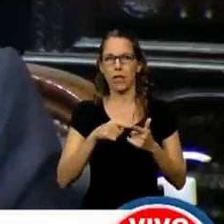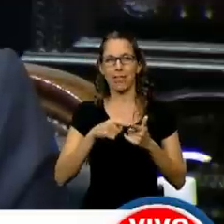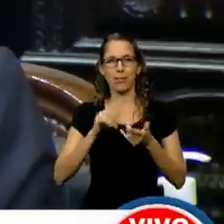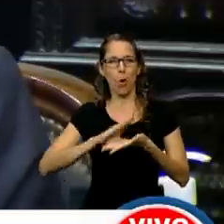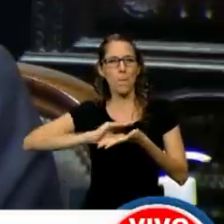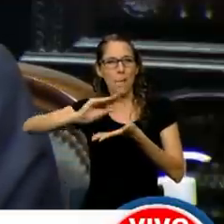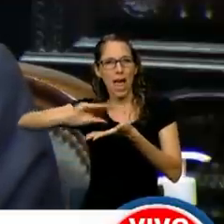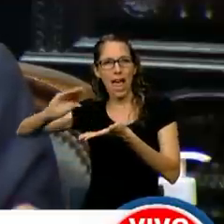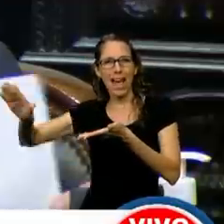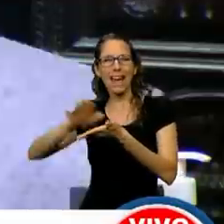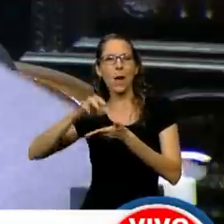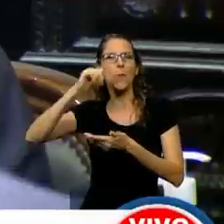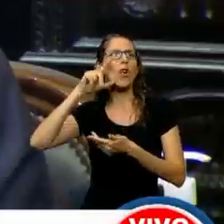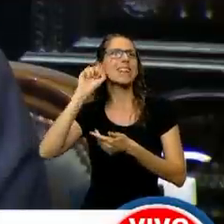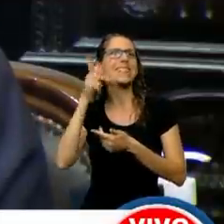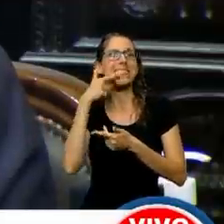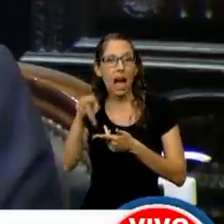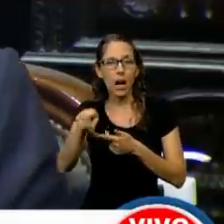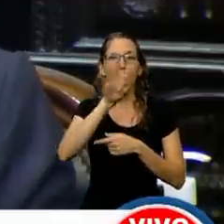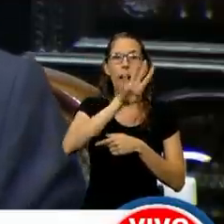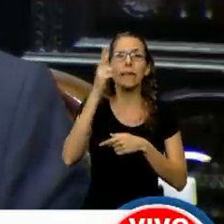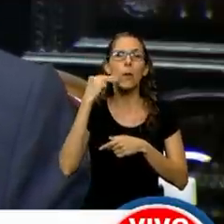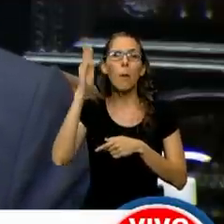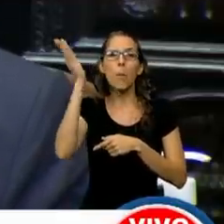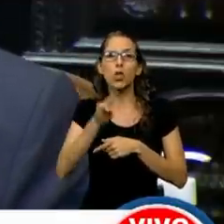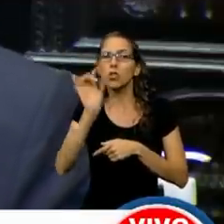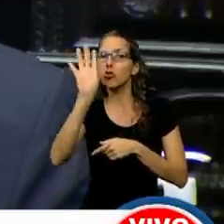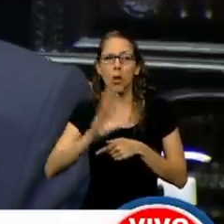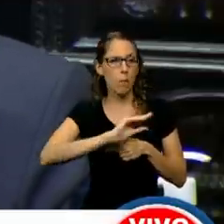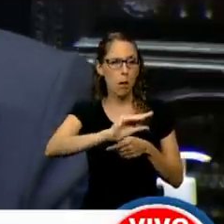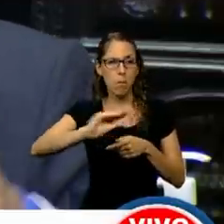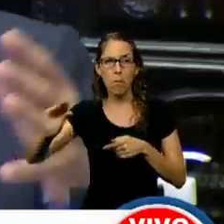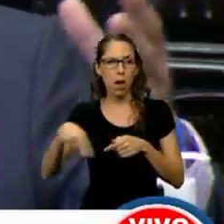progresar apenas el 49 por ciento